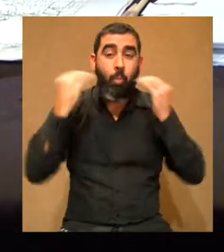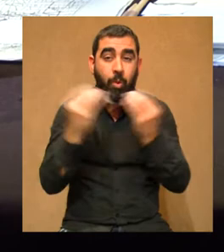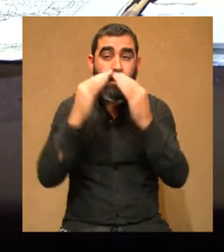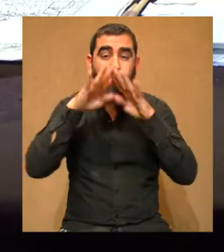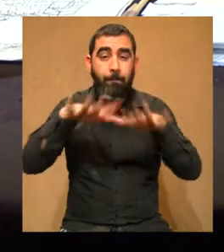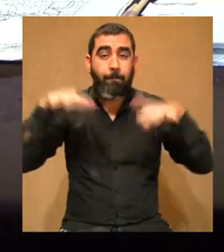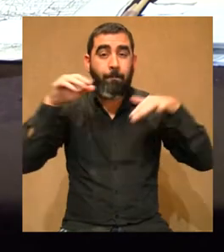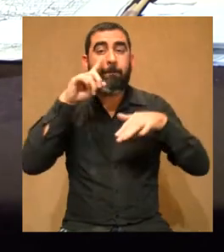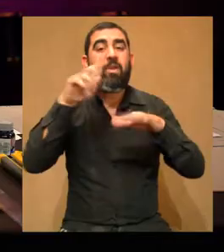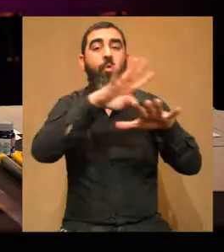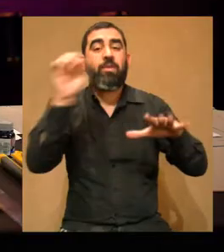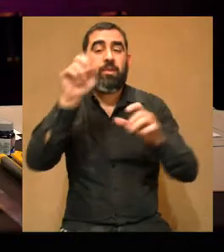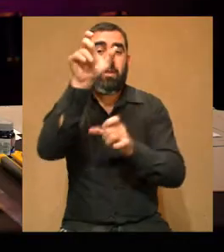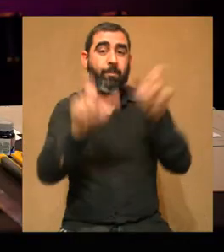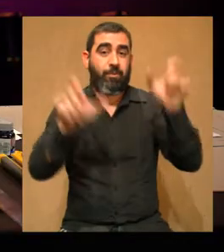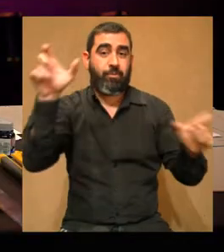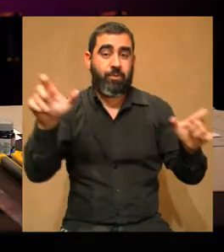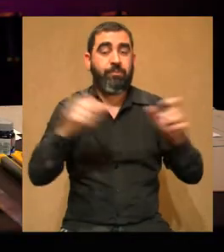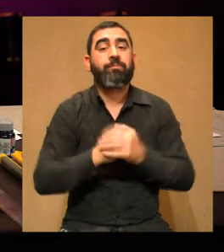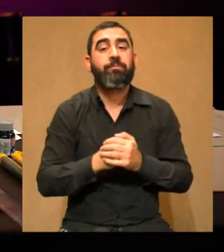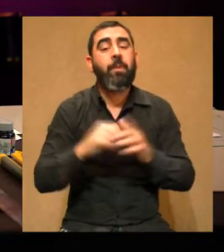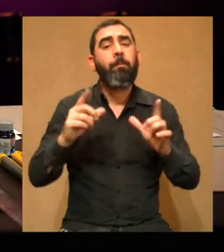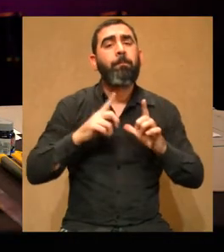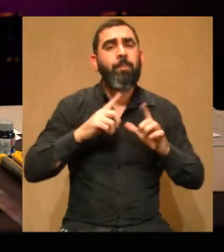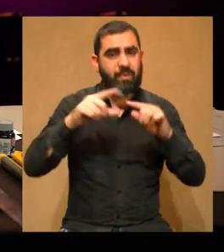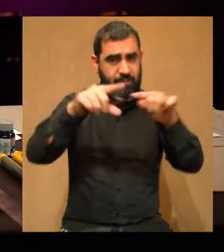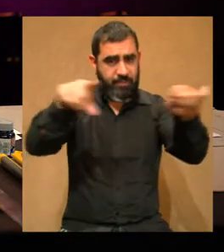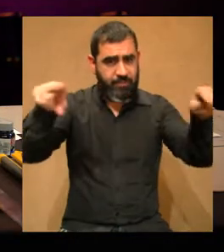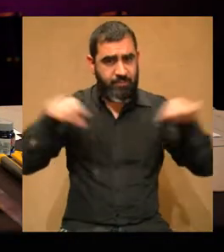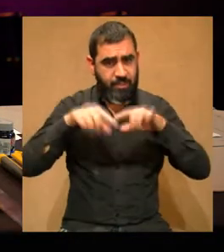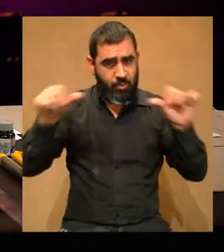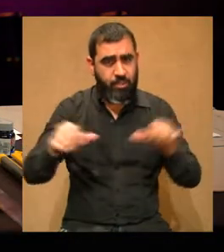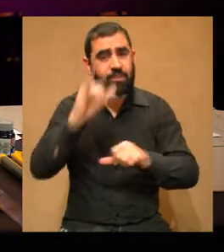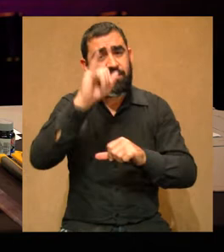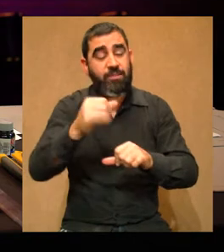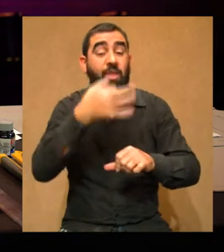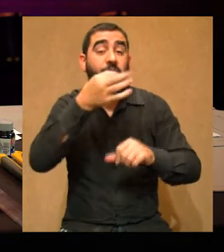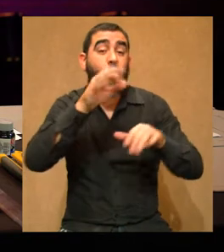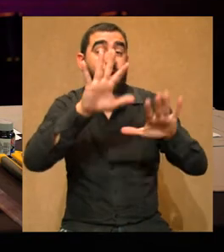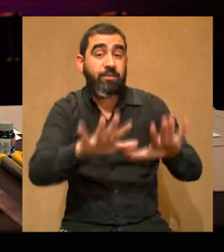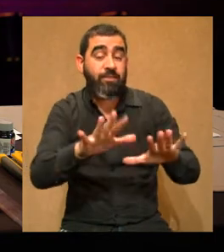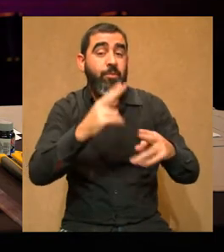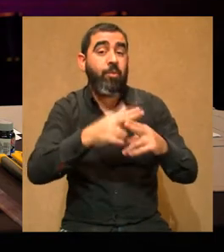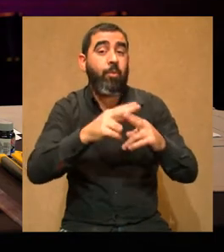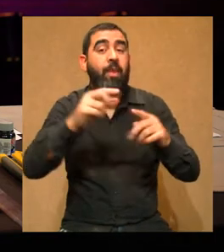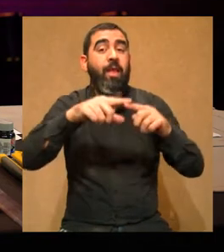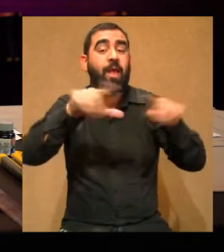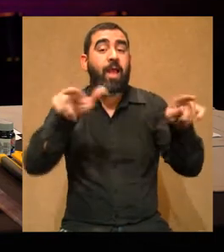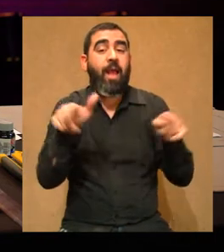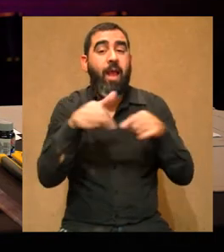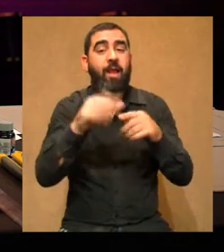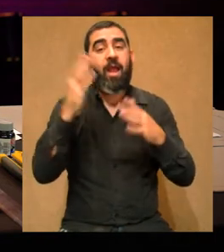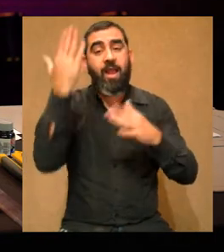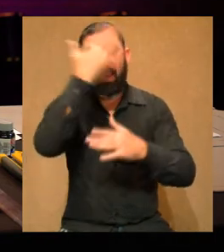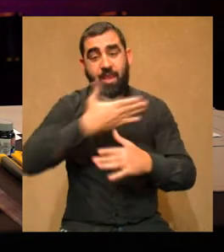para casi 1.900 personas imponentes que habrá un escenario vamos a hacer si decimos que es un escenario y le llamamos caja negra